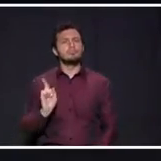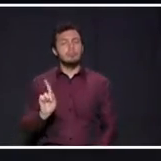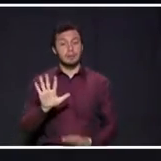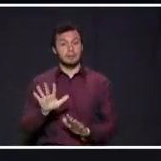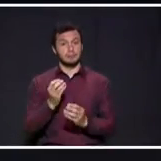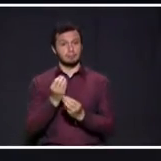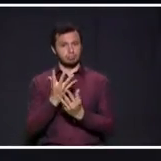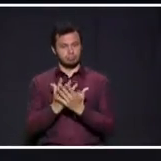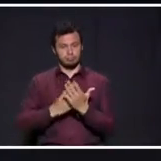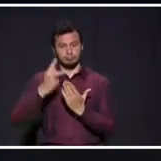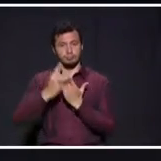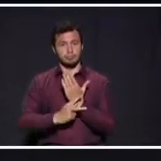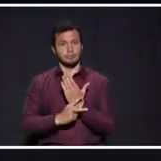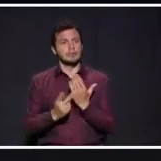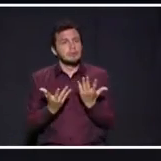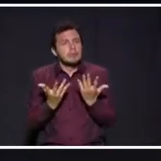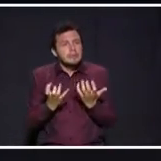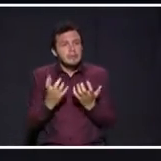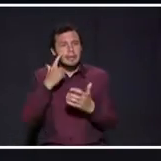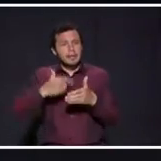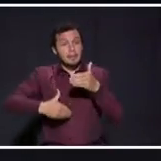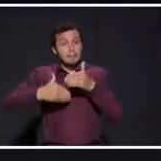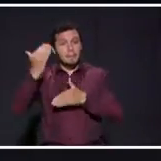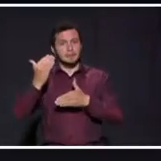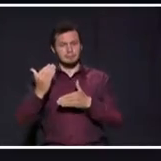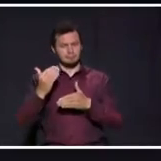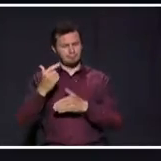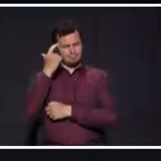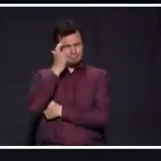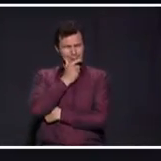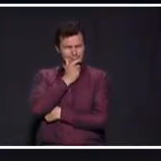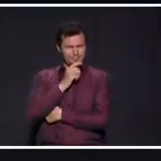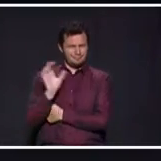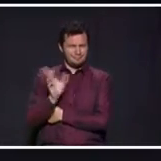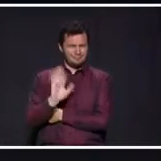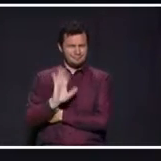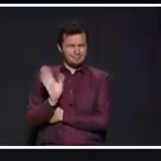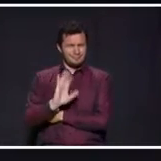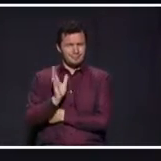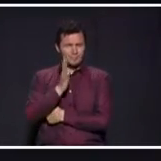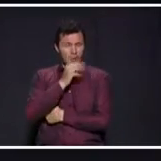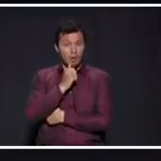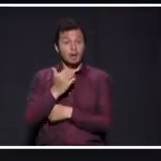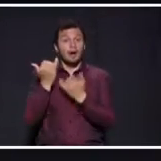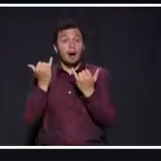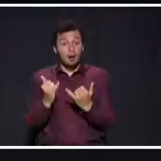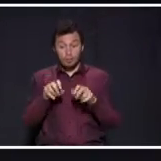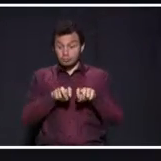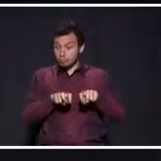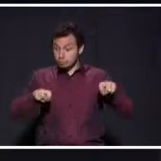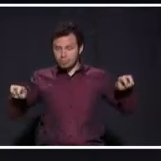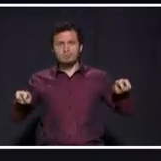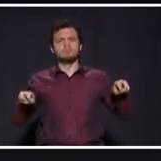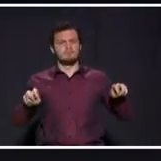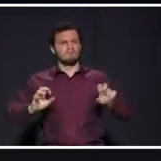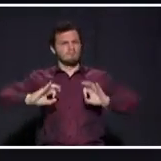que cuando se habló de él parecía una locura y hoy ya todos los candidatos estamos hablando de que hacer una realidad